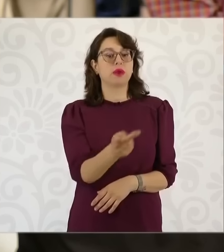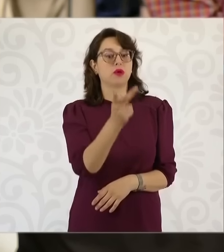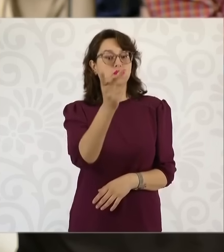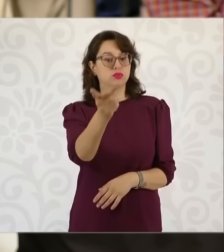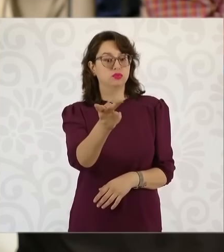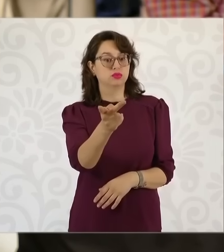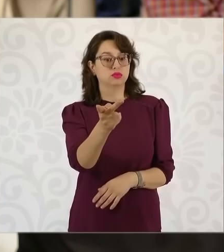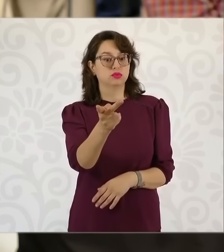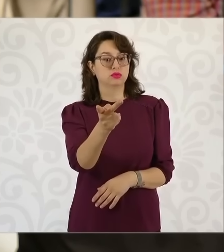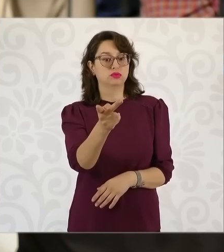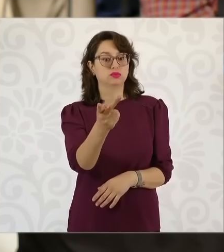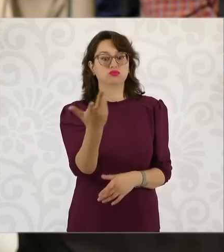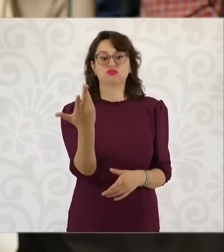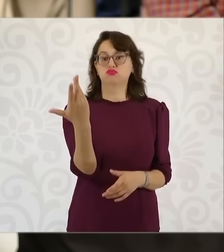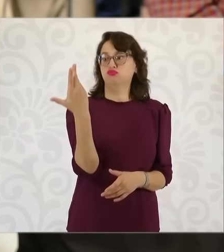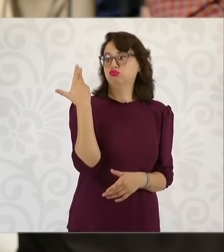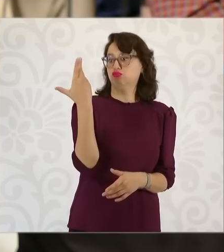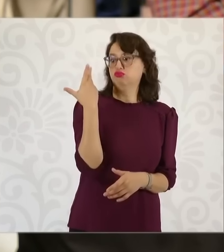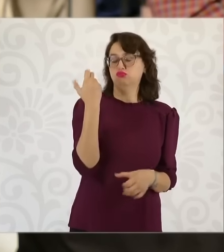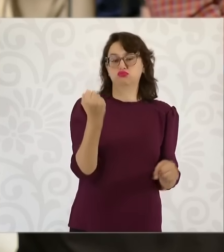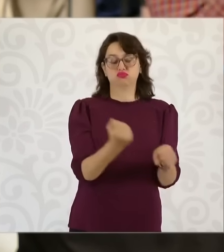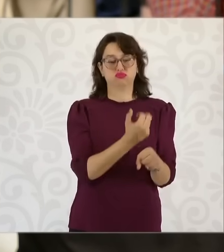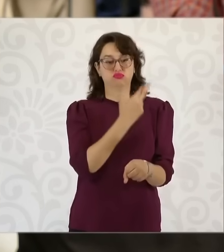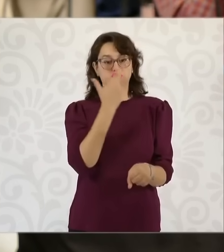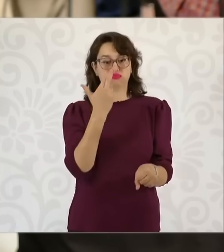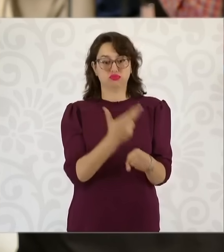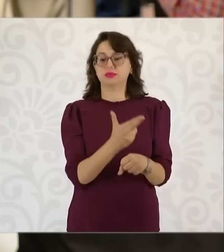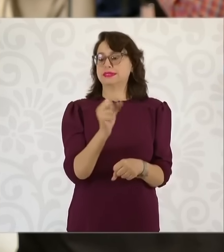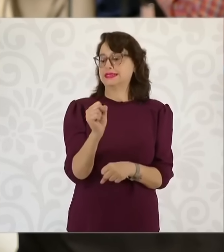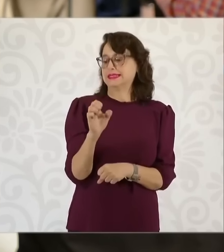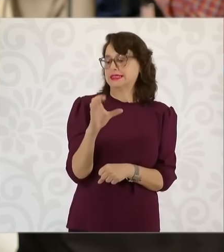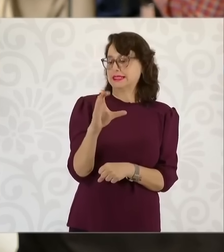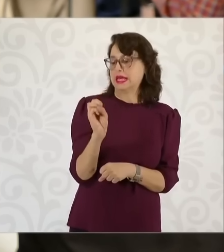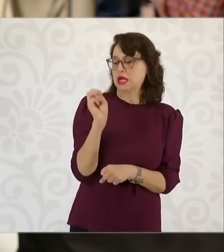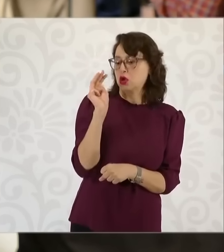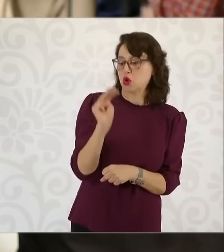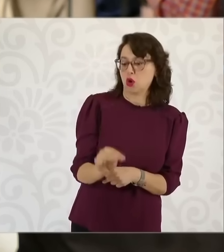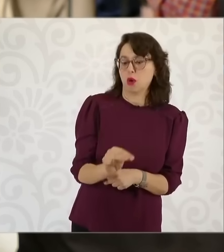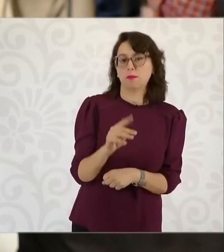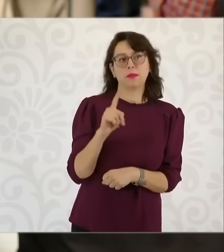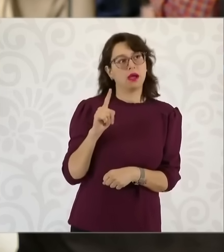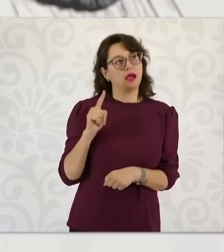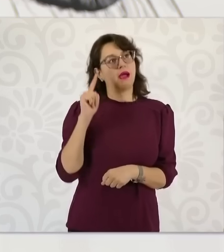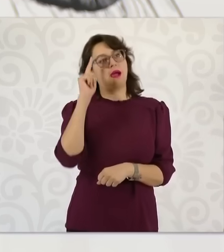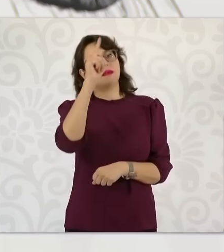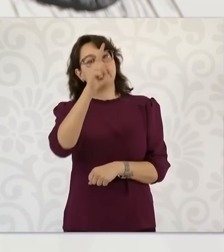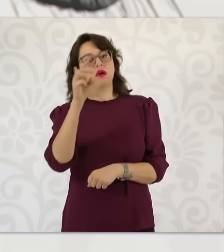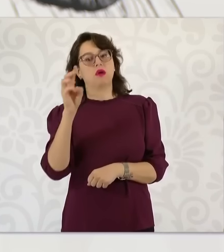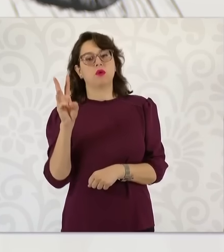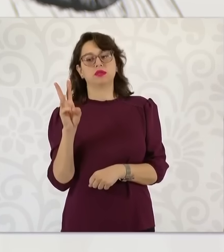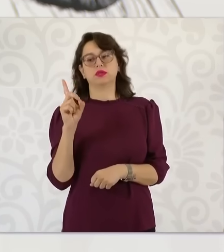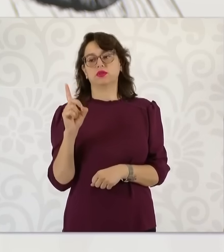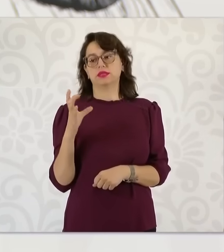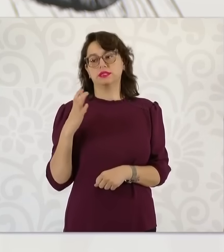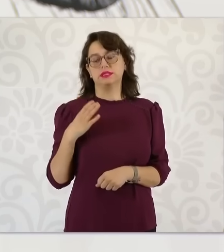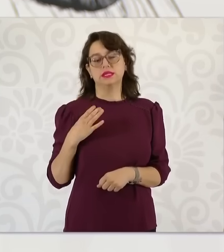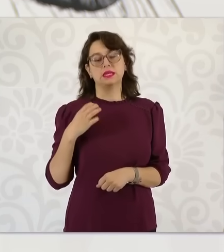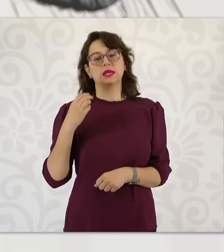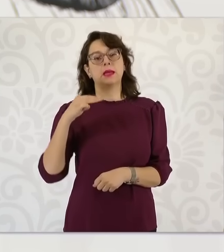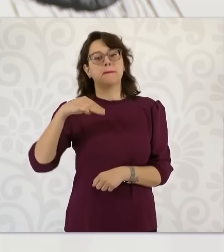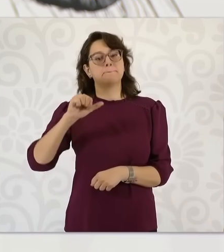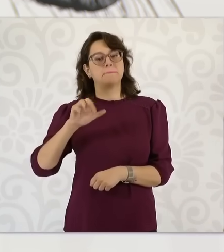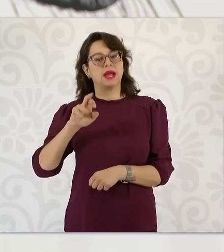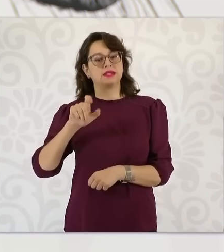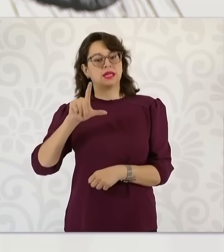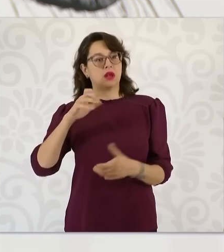reuniones que haya sostenido el secretario de Economía, Marcelo Ebrard, este fin de semana allá en Washington. Estos meses pasó algo